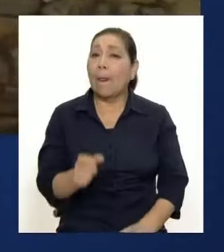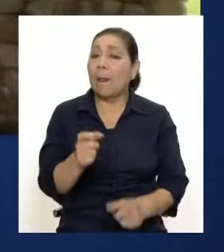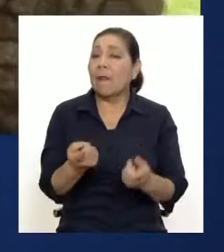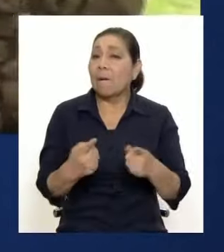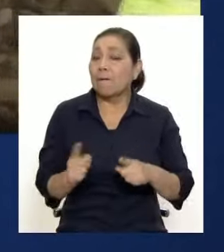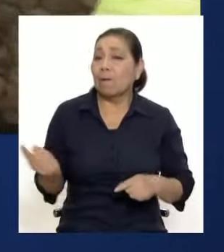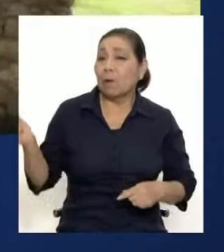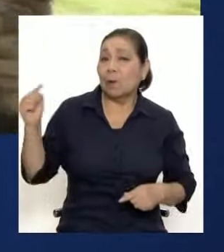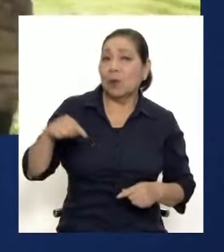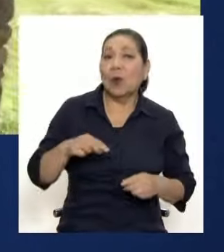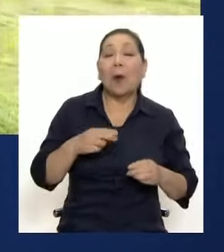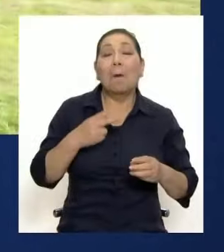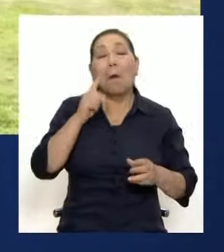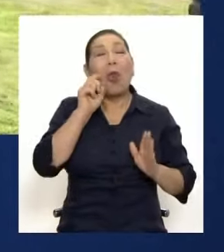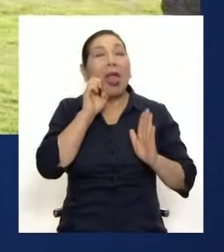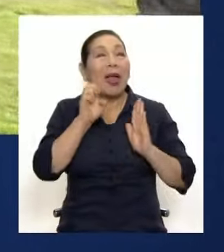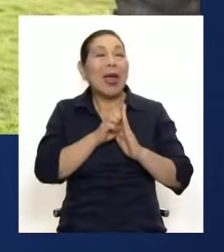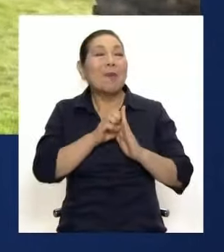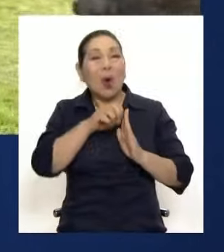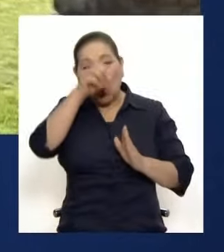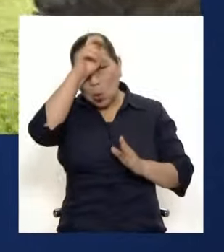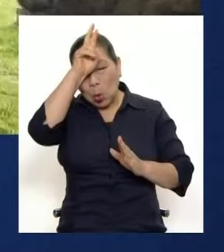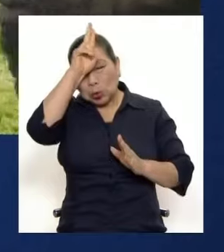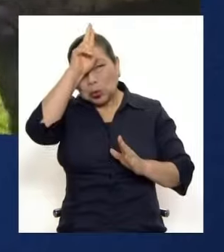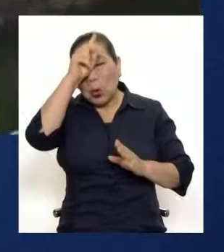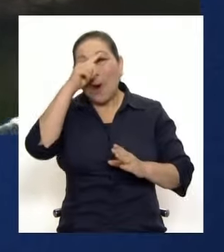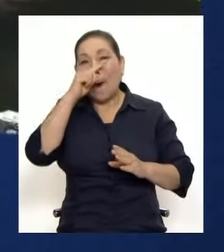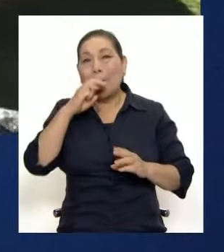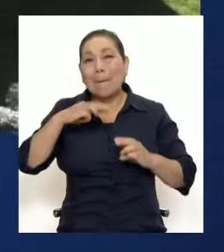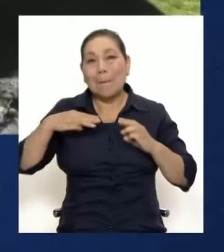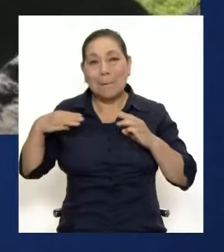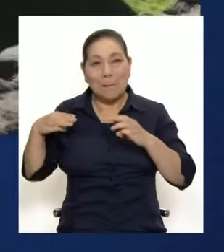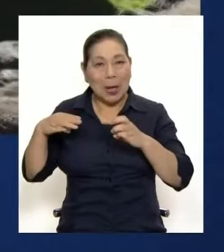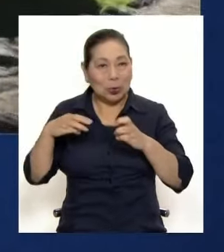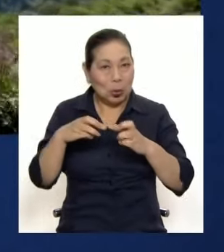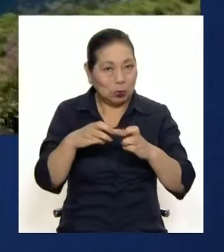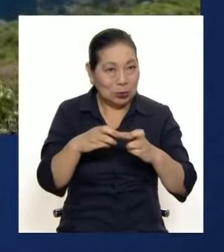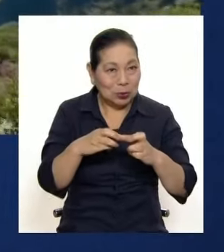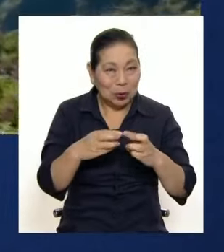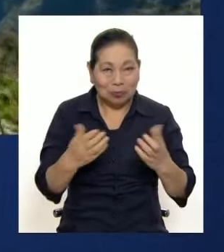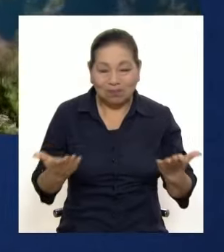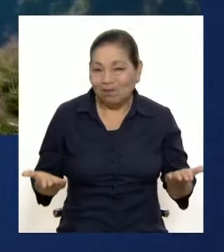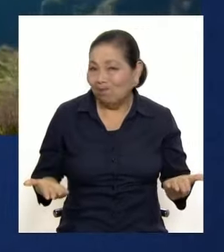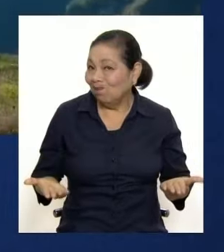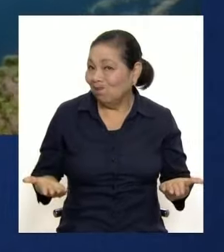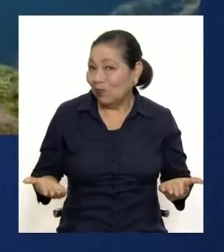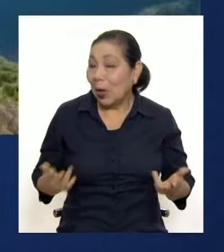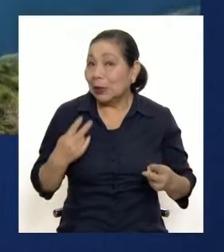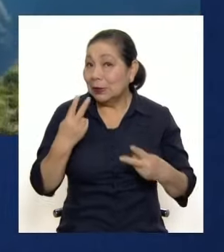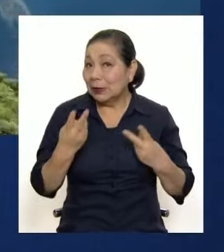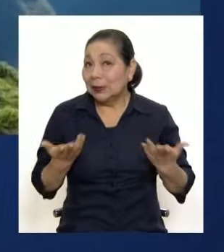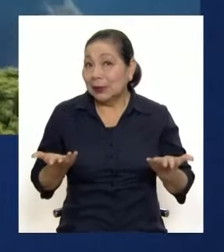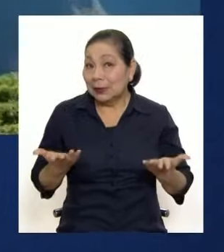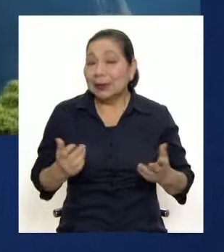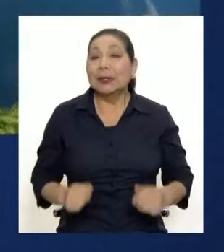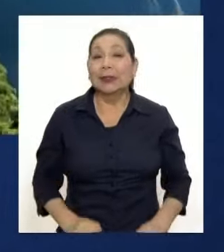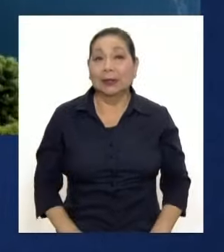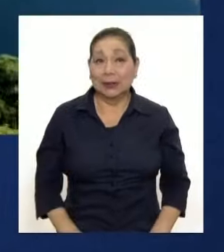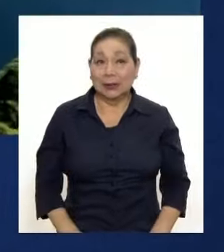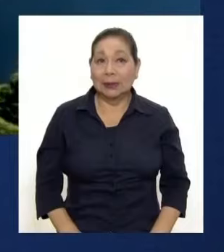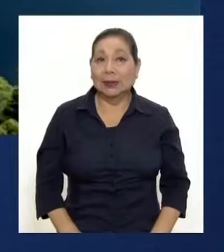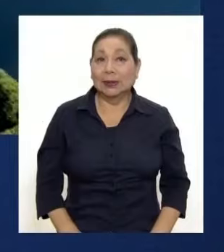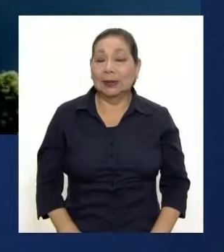cuando viene a machupichu por decir está haciendo un una visita